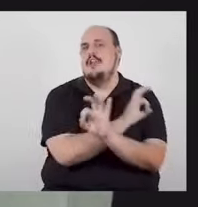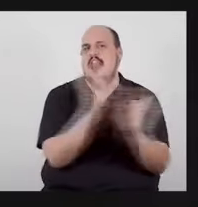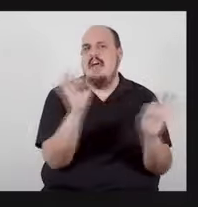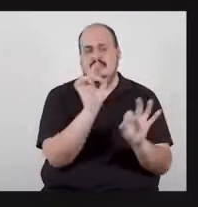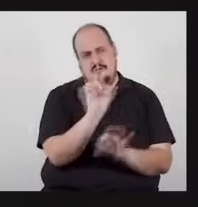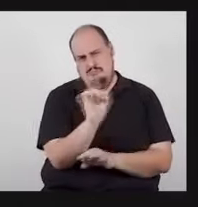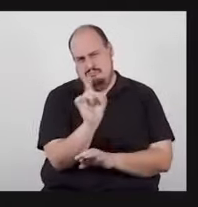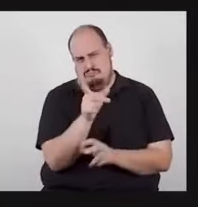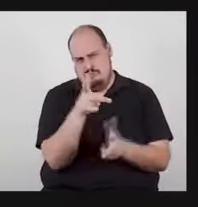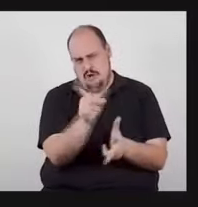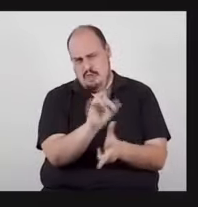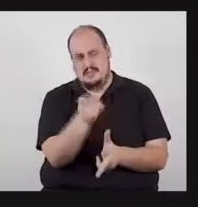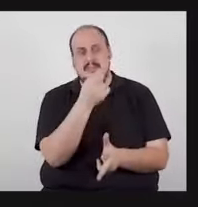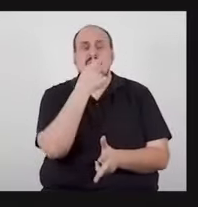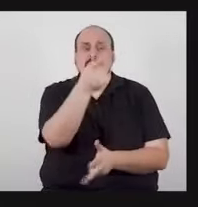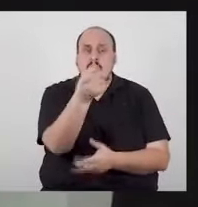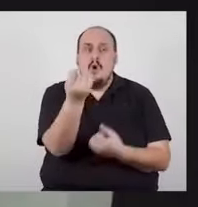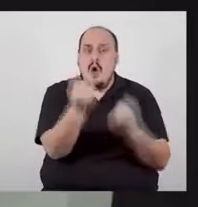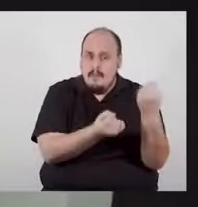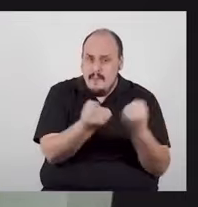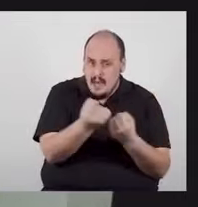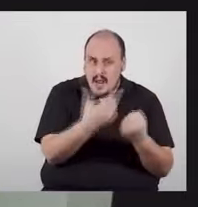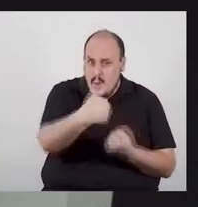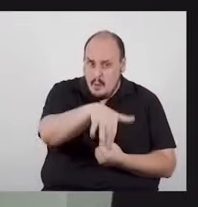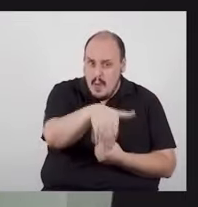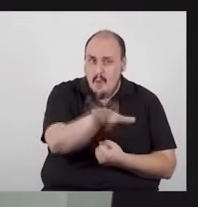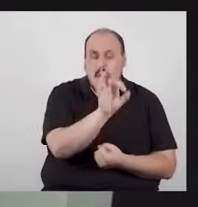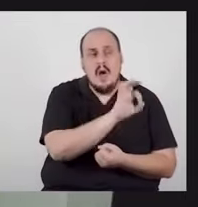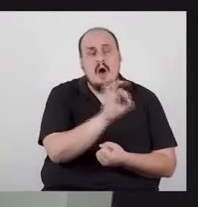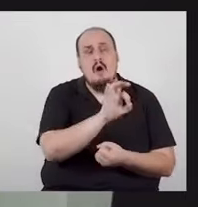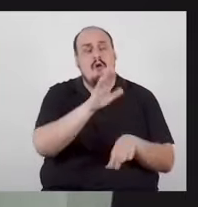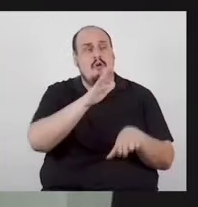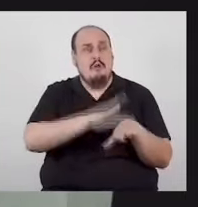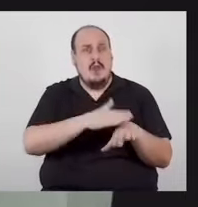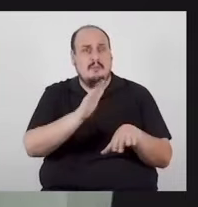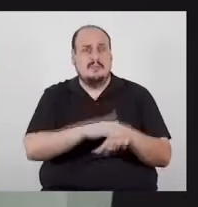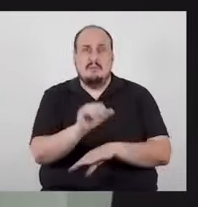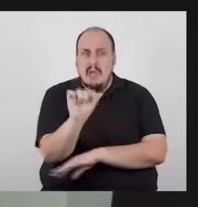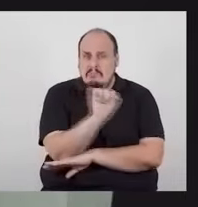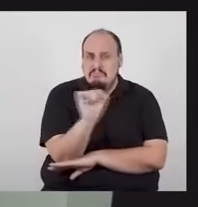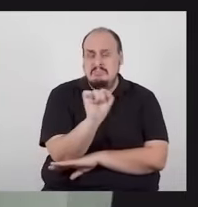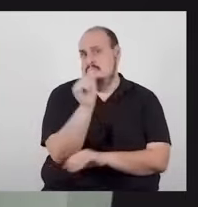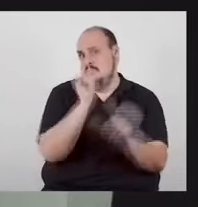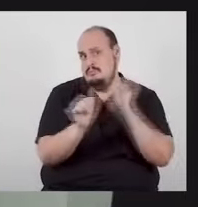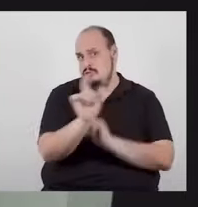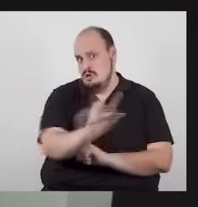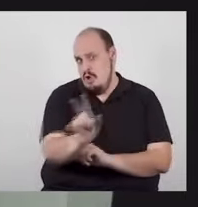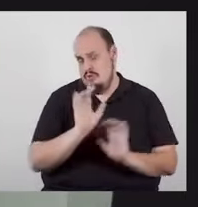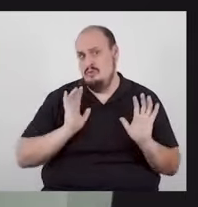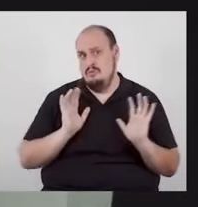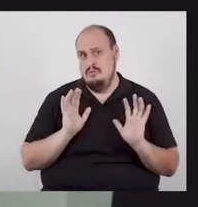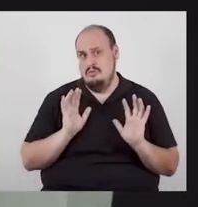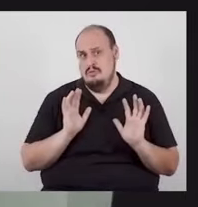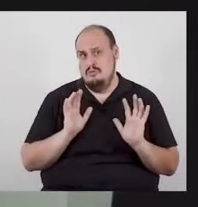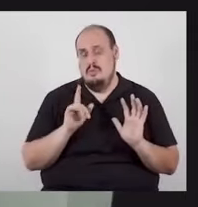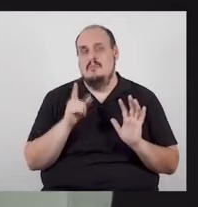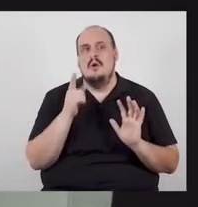manejar, si tenés un vehículo a cargo y tenés la responsabilidad de manejar, no tomes. Porque está